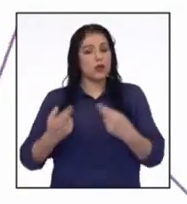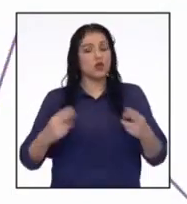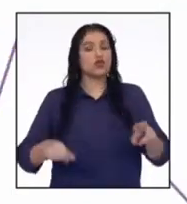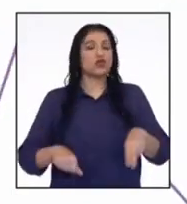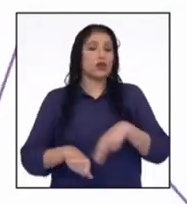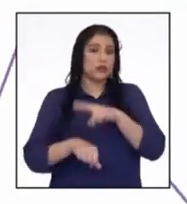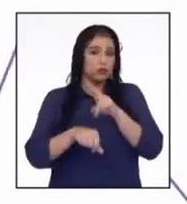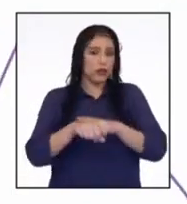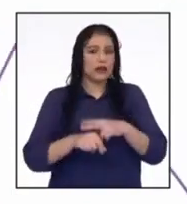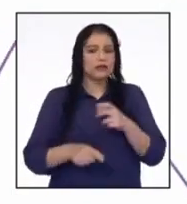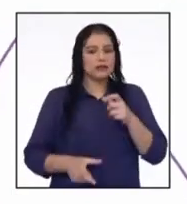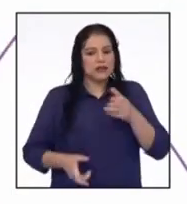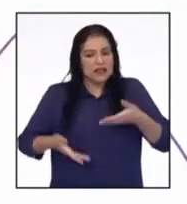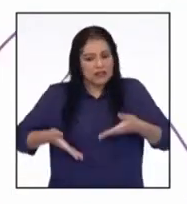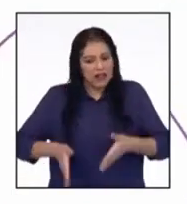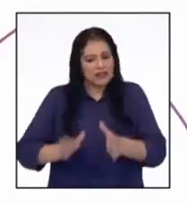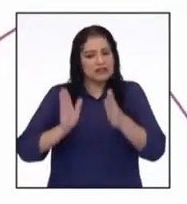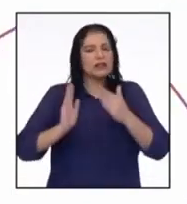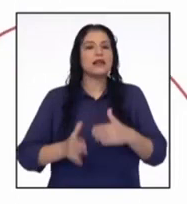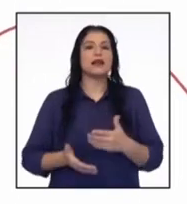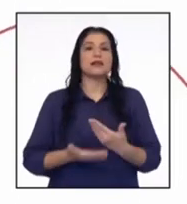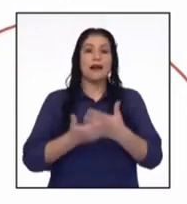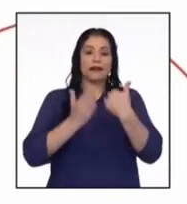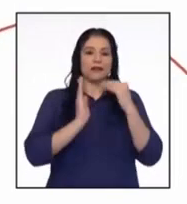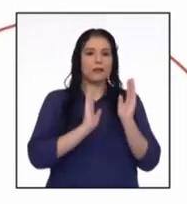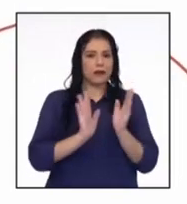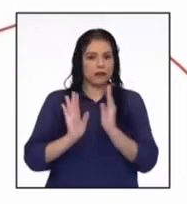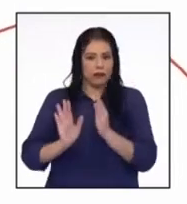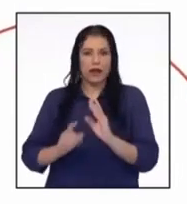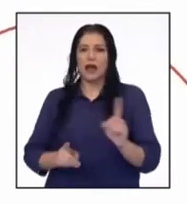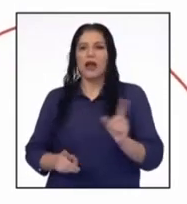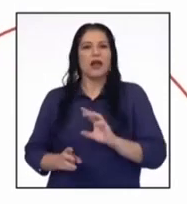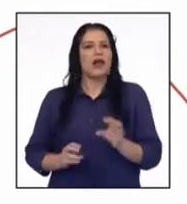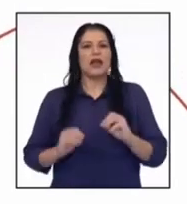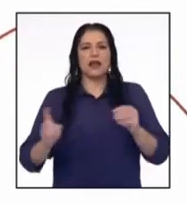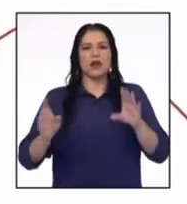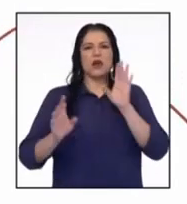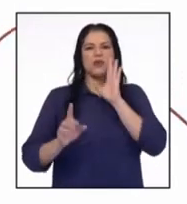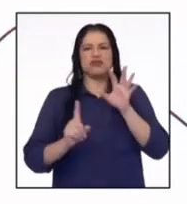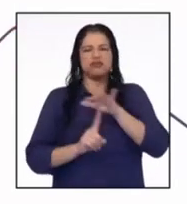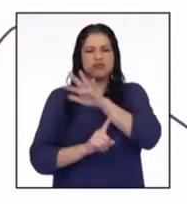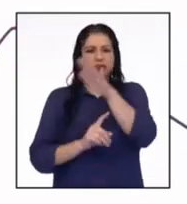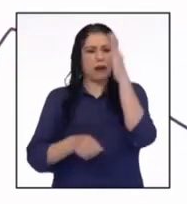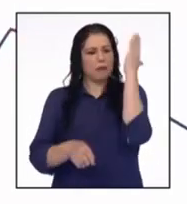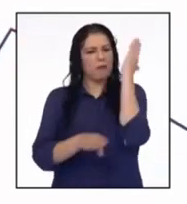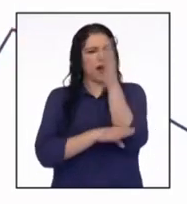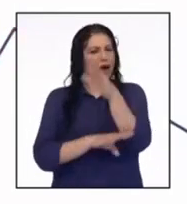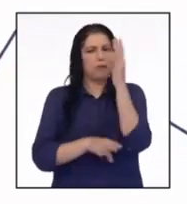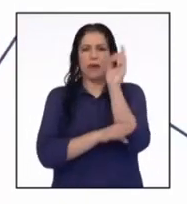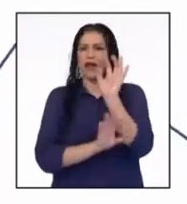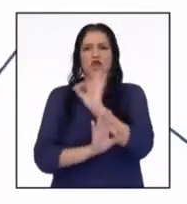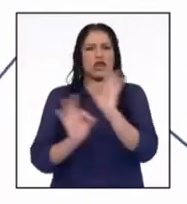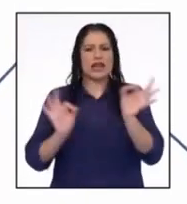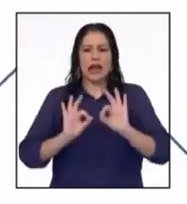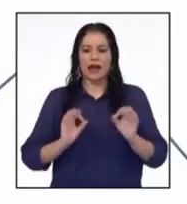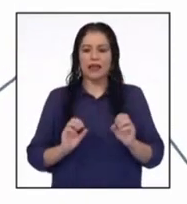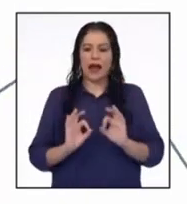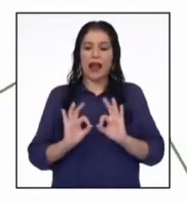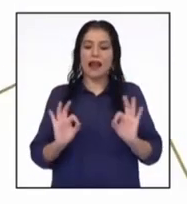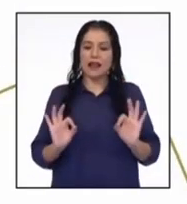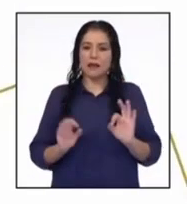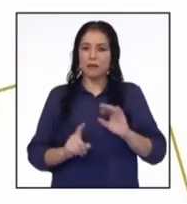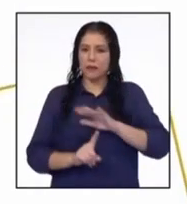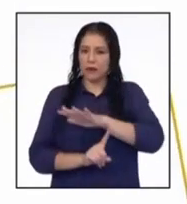y crecimiento poblacional planificado. No se practica la deforestación y no hay contaminación.